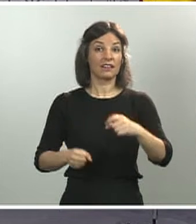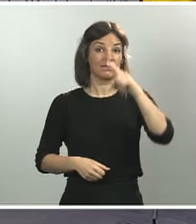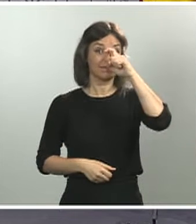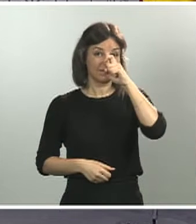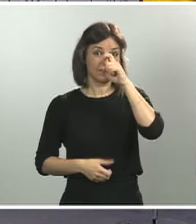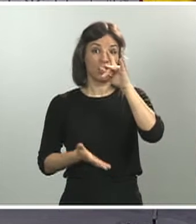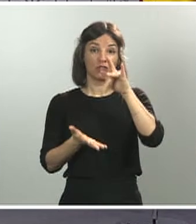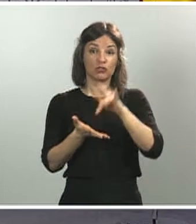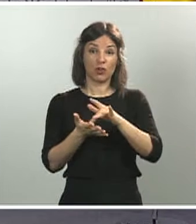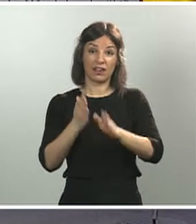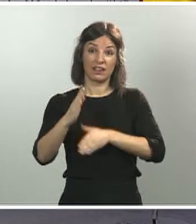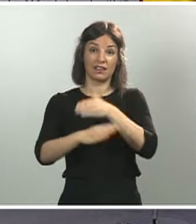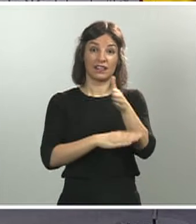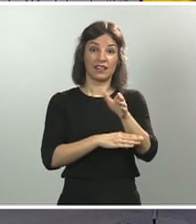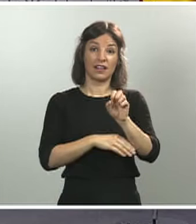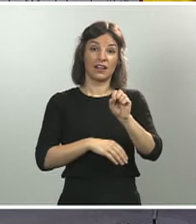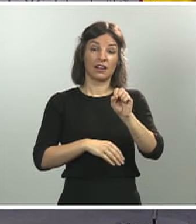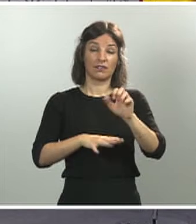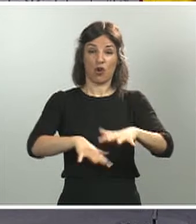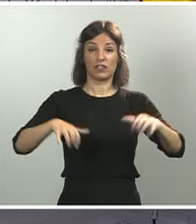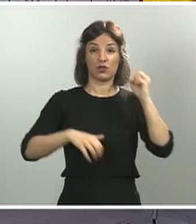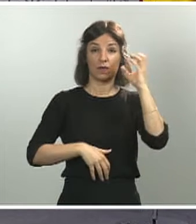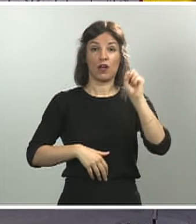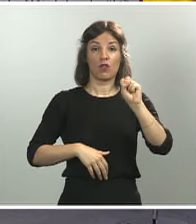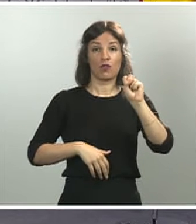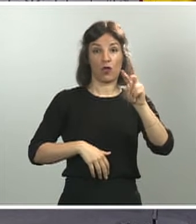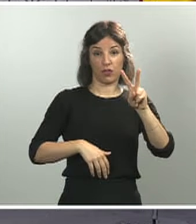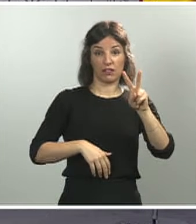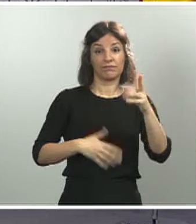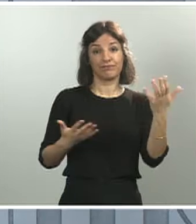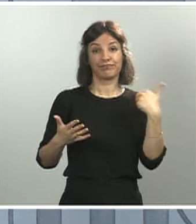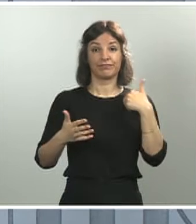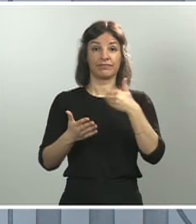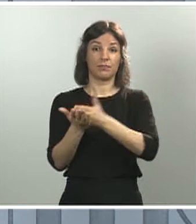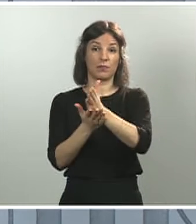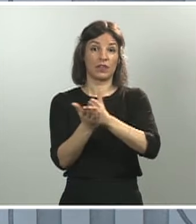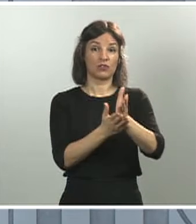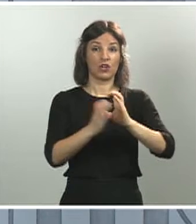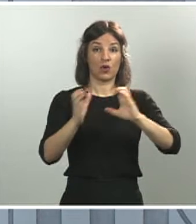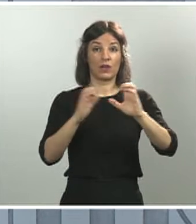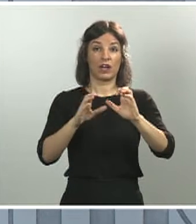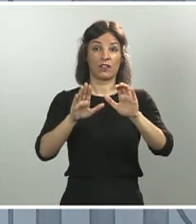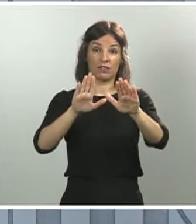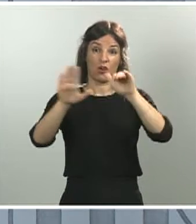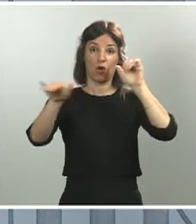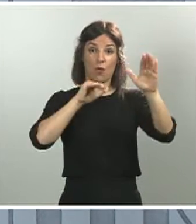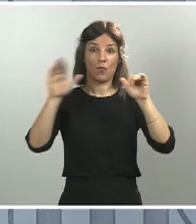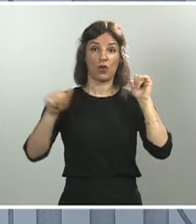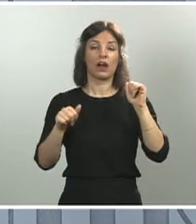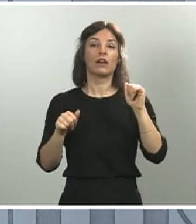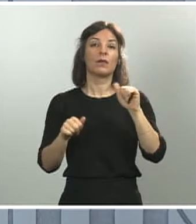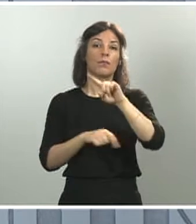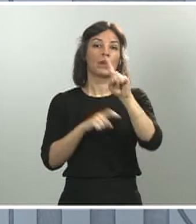Congreso a las 12 del mediodía. Eso nos conduce a rogar a los medios de comunicación que van a participar en este acto informativo a formular una pregunta por